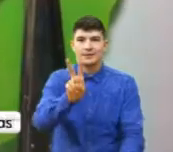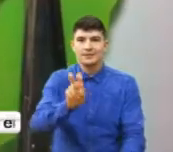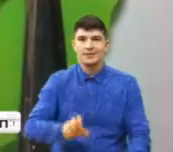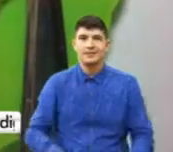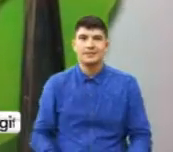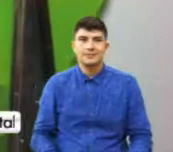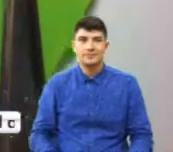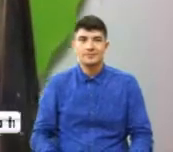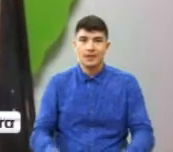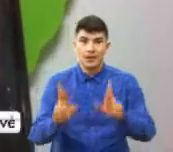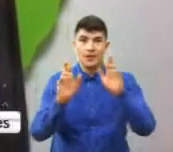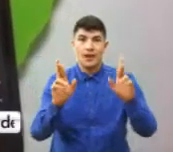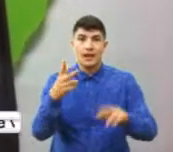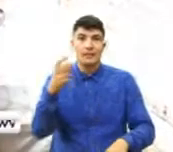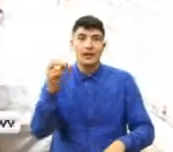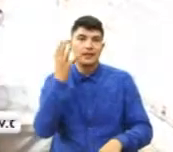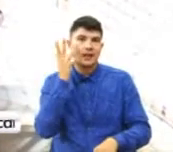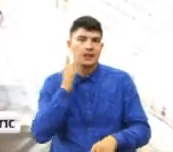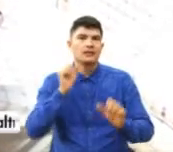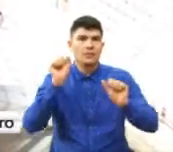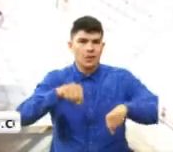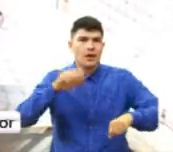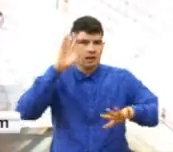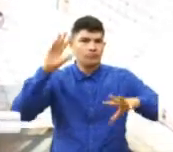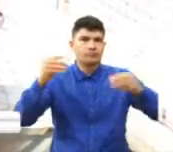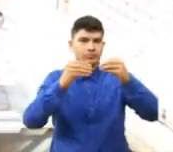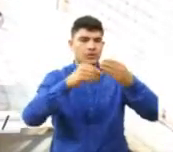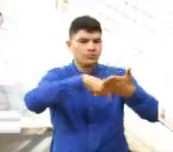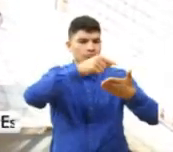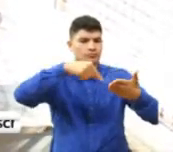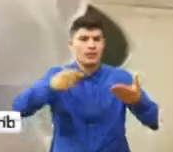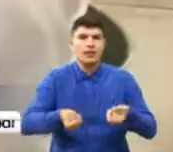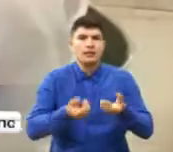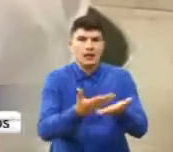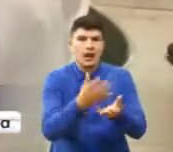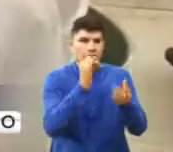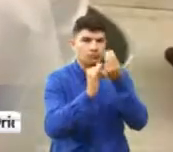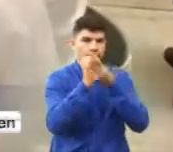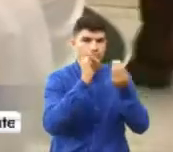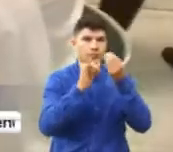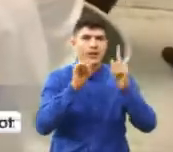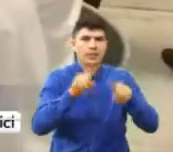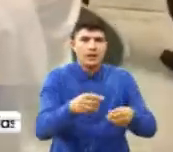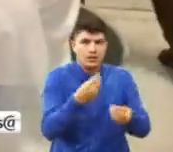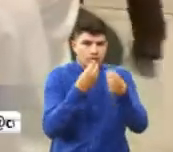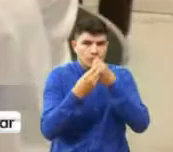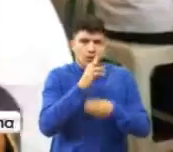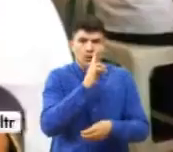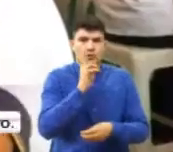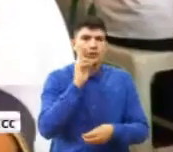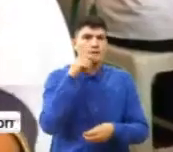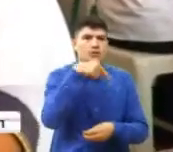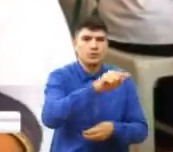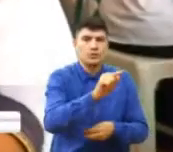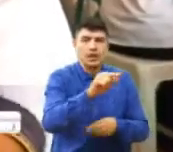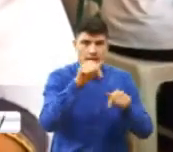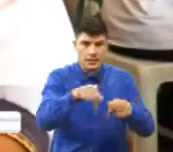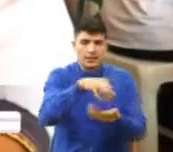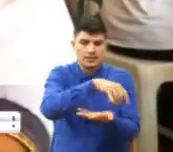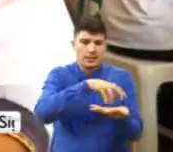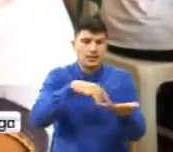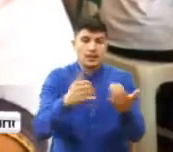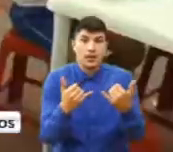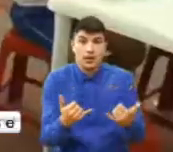2017. Se espera que en 20 días se firme el contrato para la entrega de refrigerios y complementos nutricionales en el departamento de Santander.